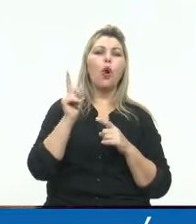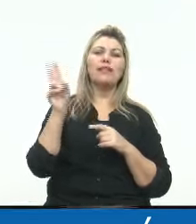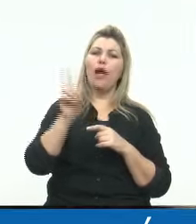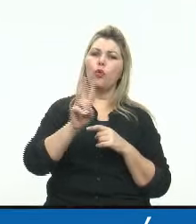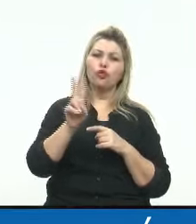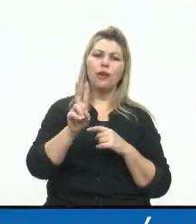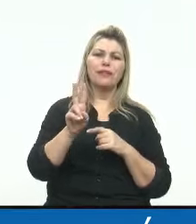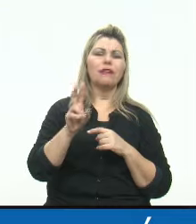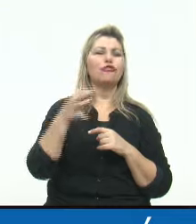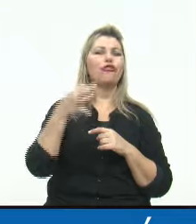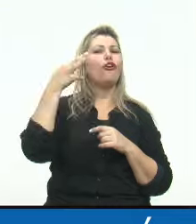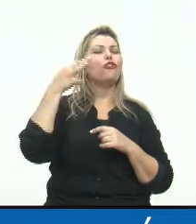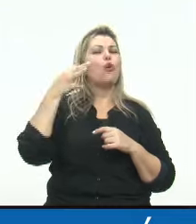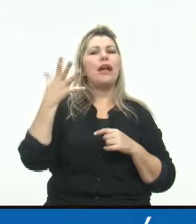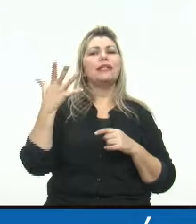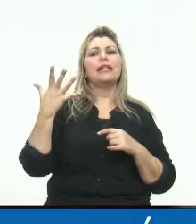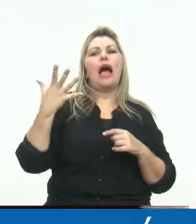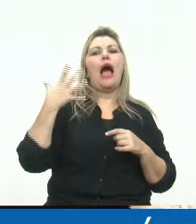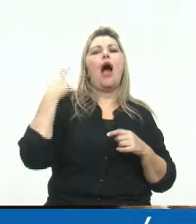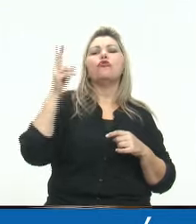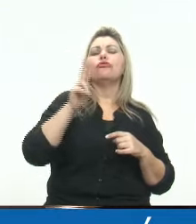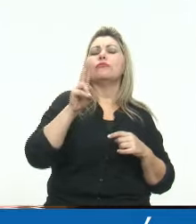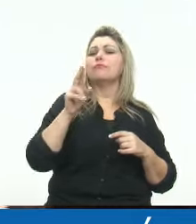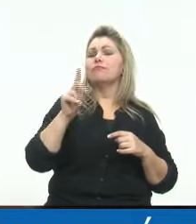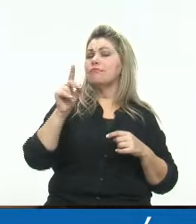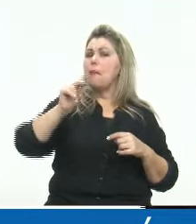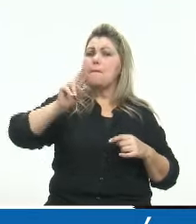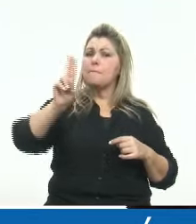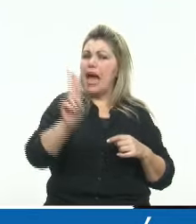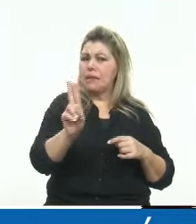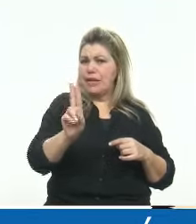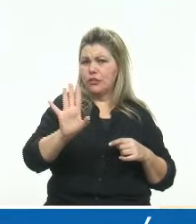es un permiso, con lo cual no aplica el silencio por la positiva.